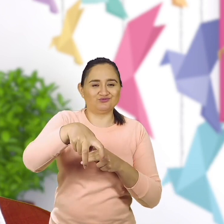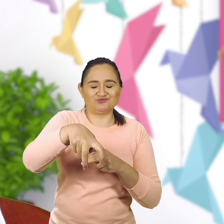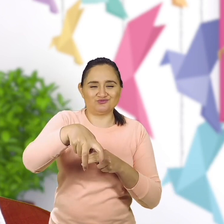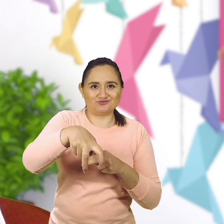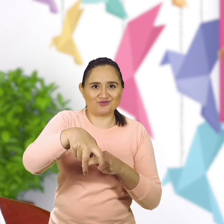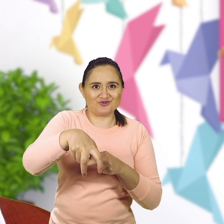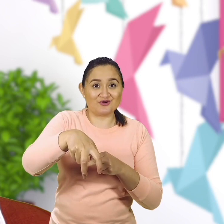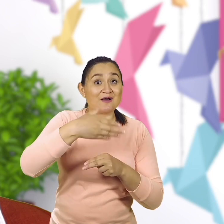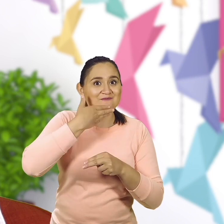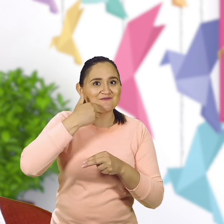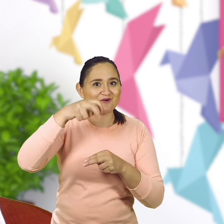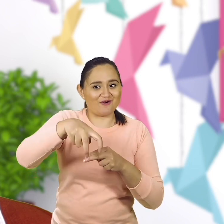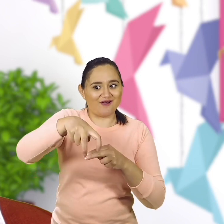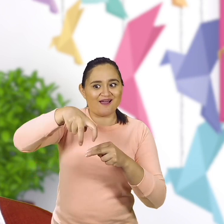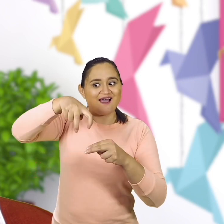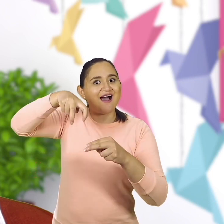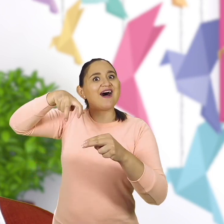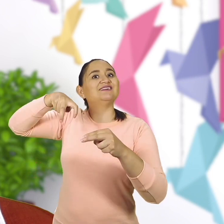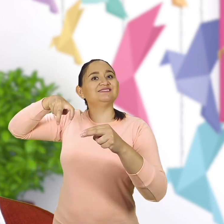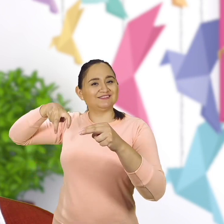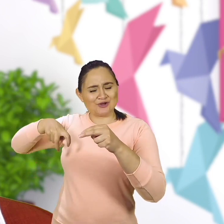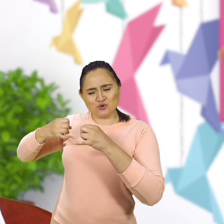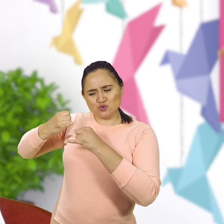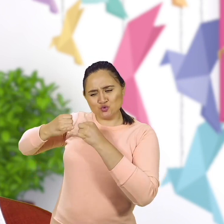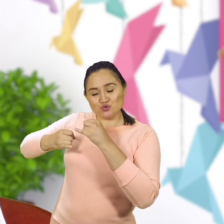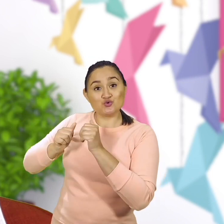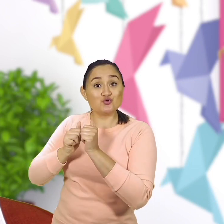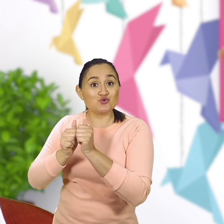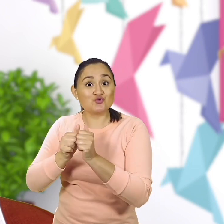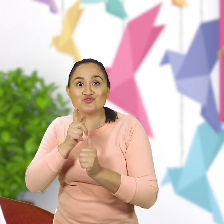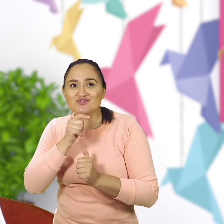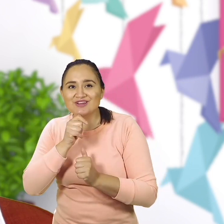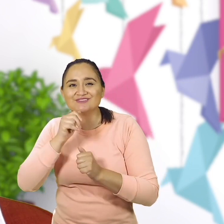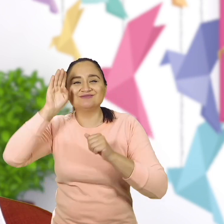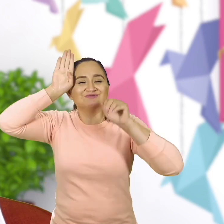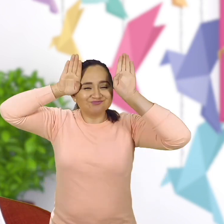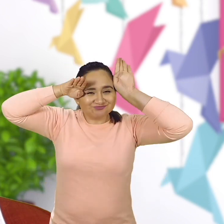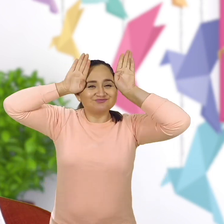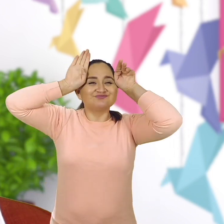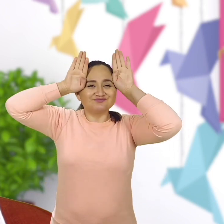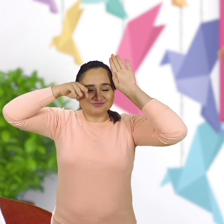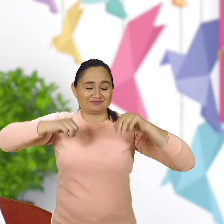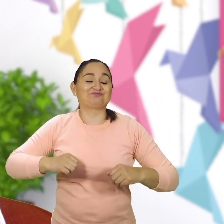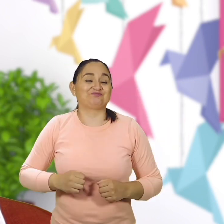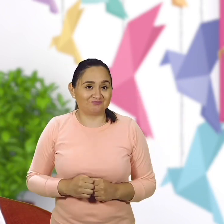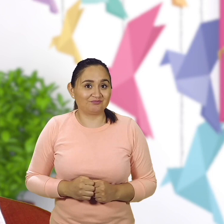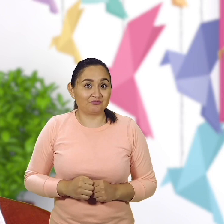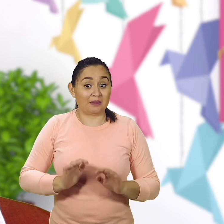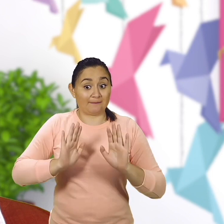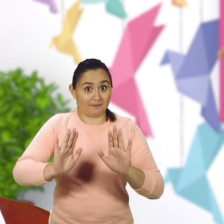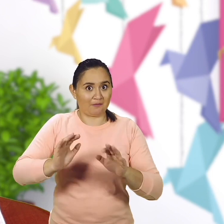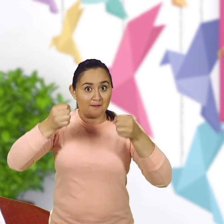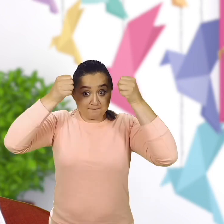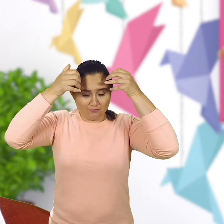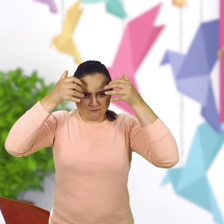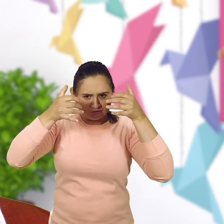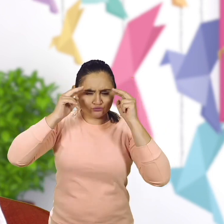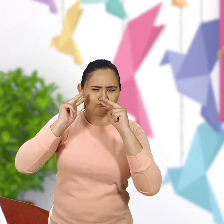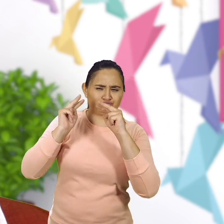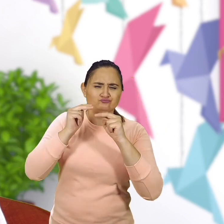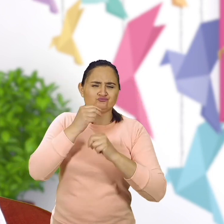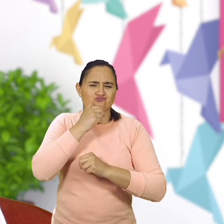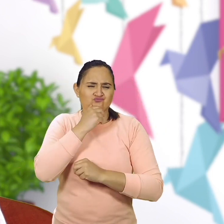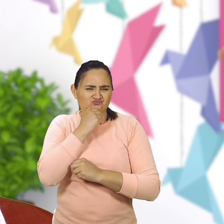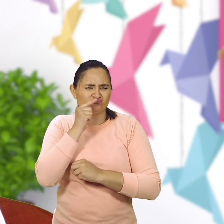día no se sentó al frente de la clase, como había hecho siempre, sino al final, junto a Bruno. Lo que no se imaginó fue que la